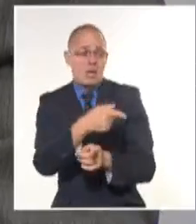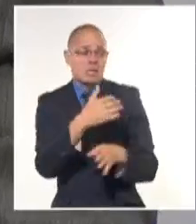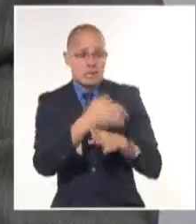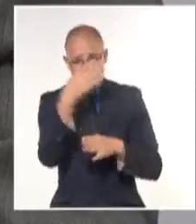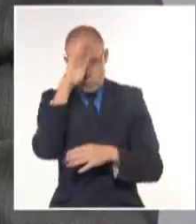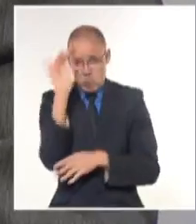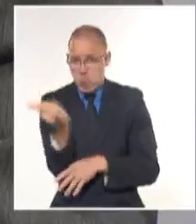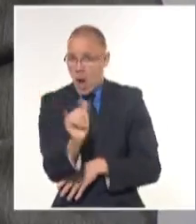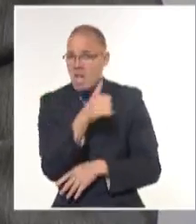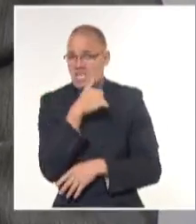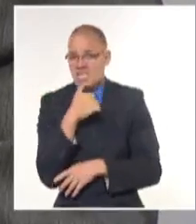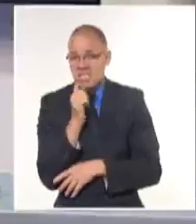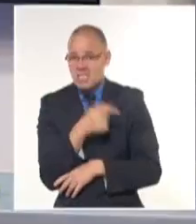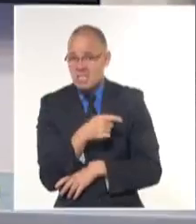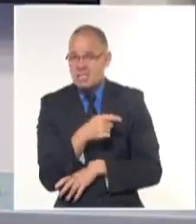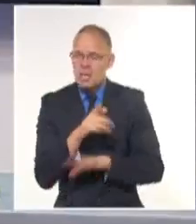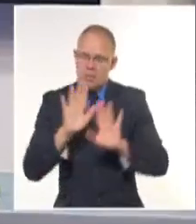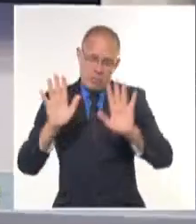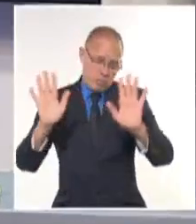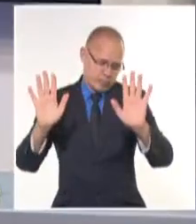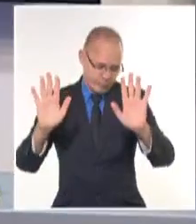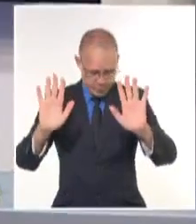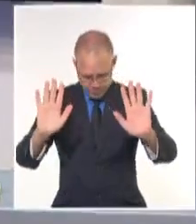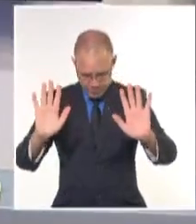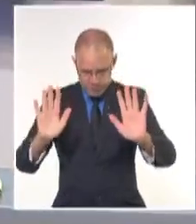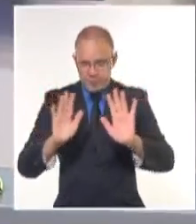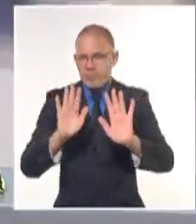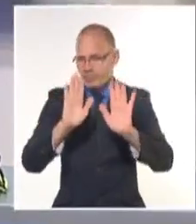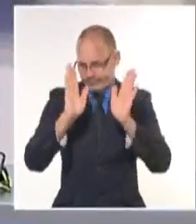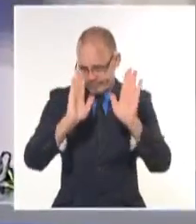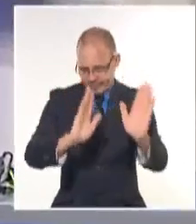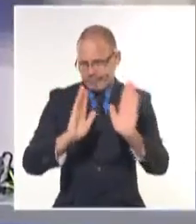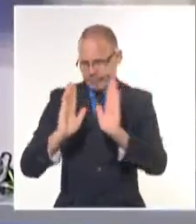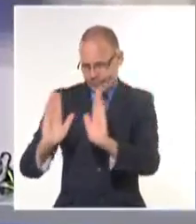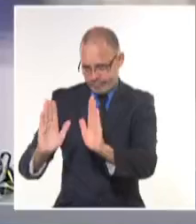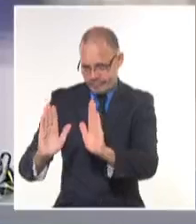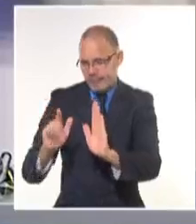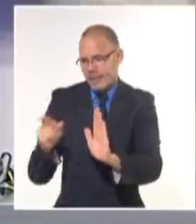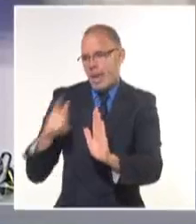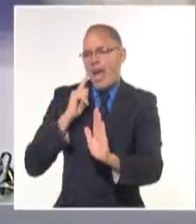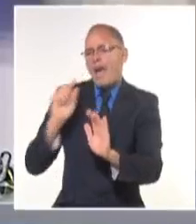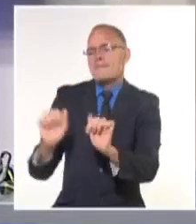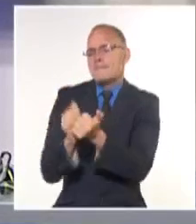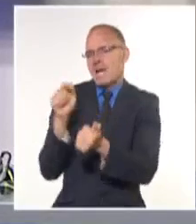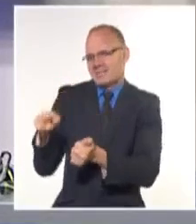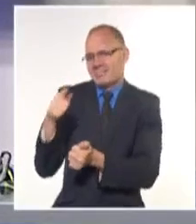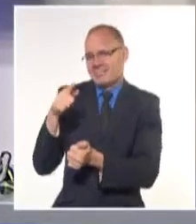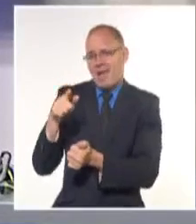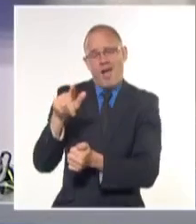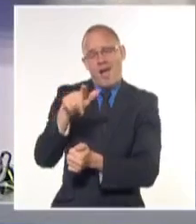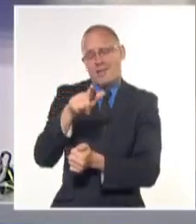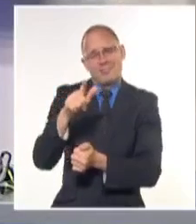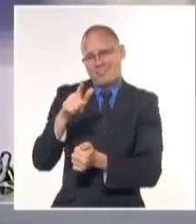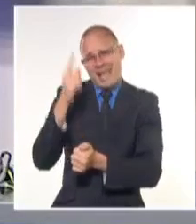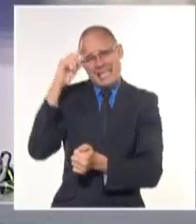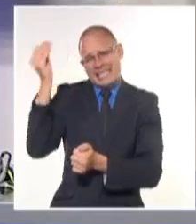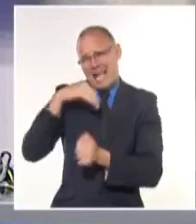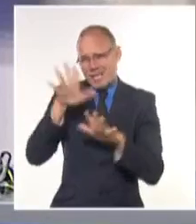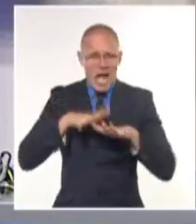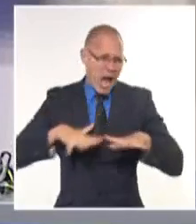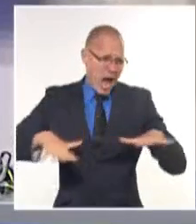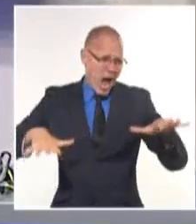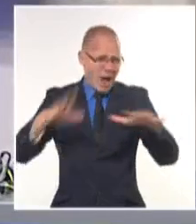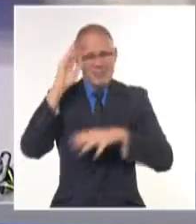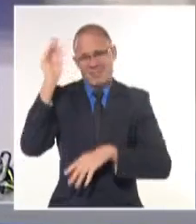de Cuba. Sí, pero a ver, la cadena cubana del pan, todo el mundo sabe que en Cuba en muchos lugares se ha interconectado con forma de